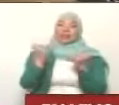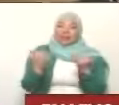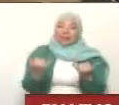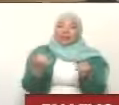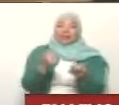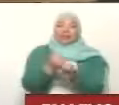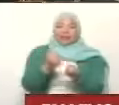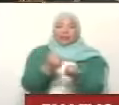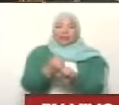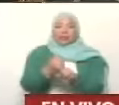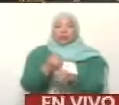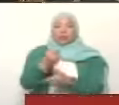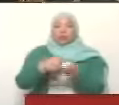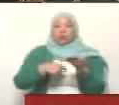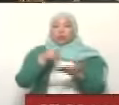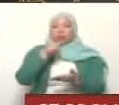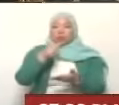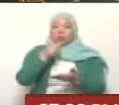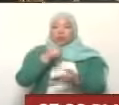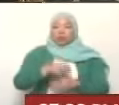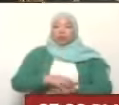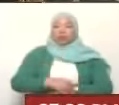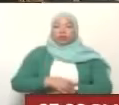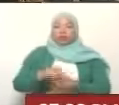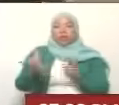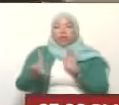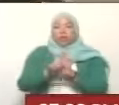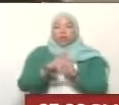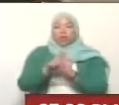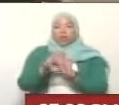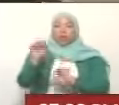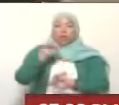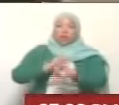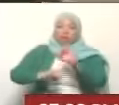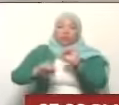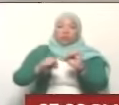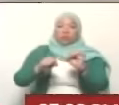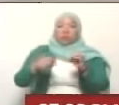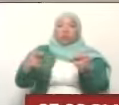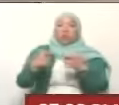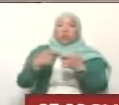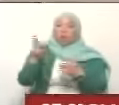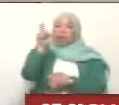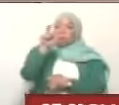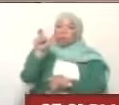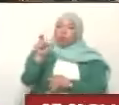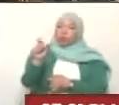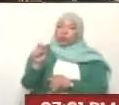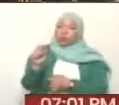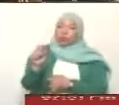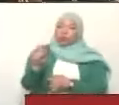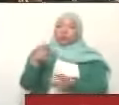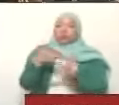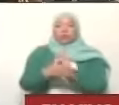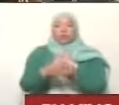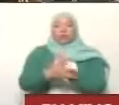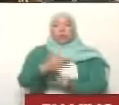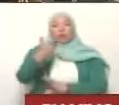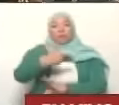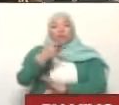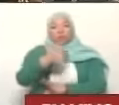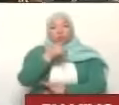del 3 de diciembre pasado. La ley en defensa de la Guayana Esequiba, porque la Guayana Esequiba